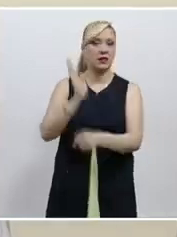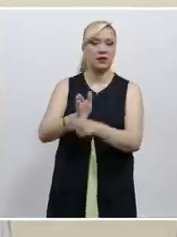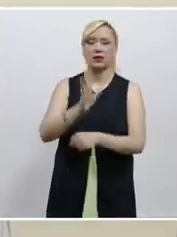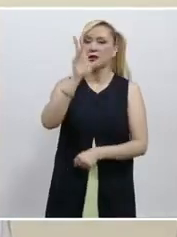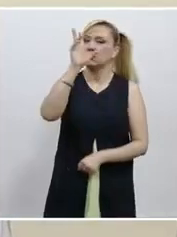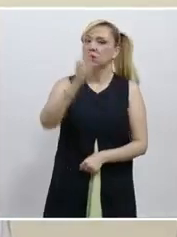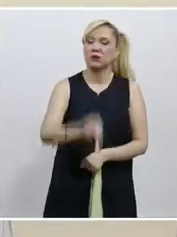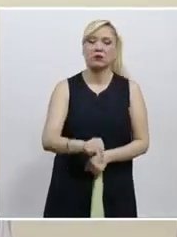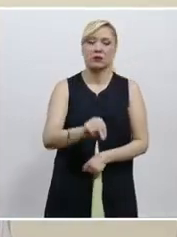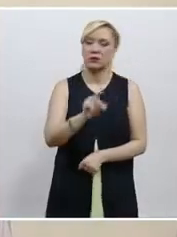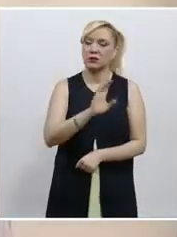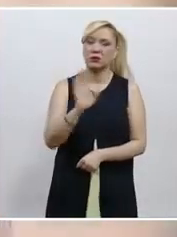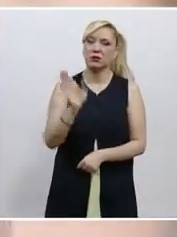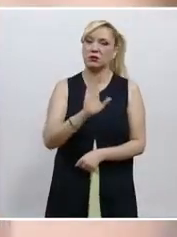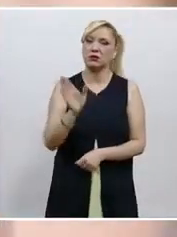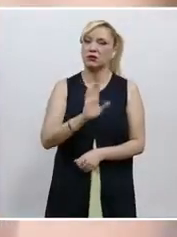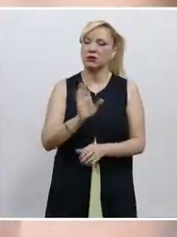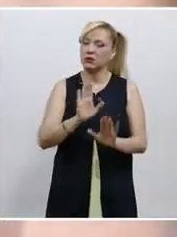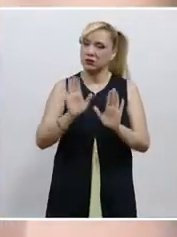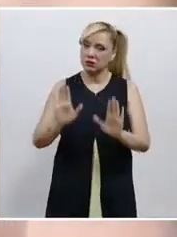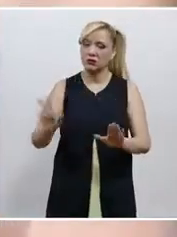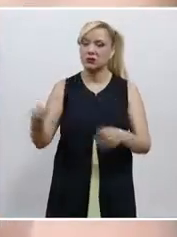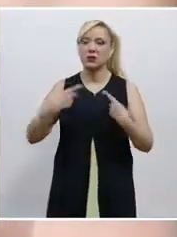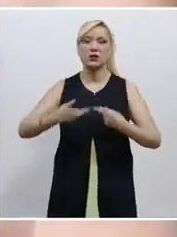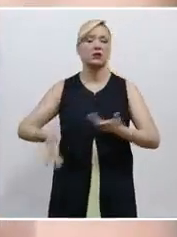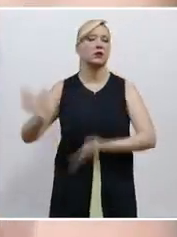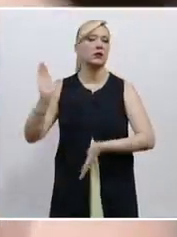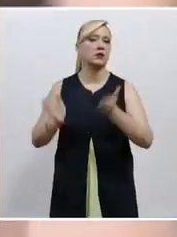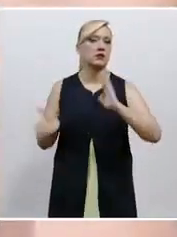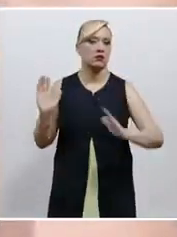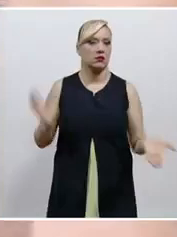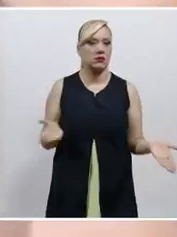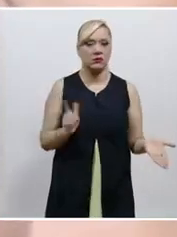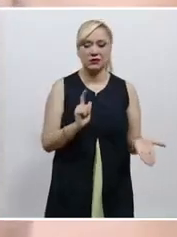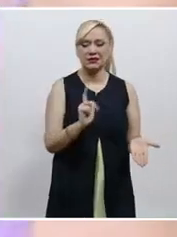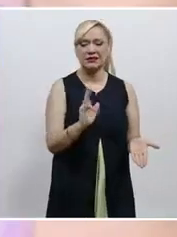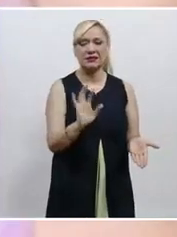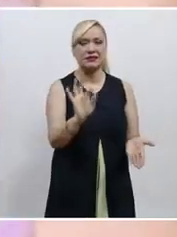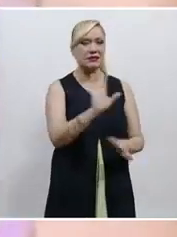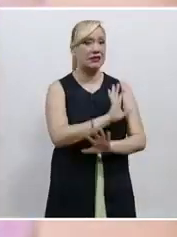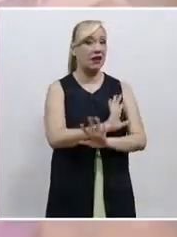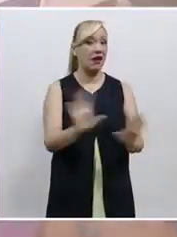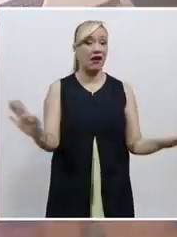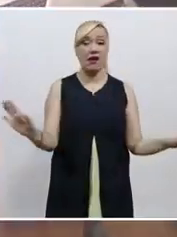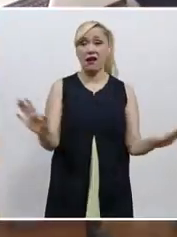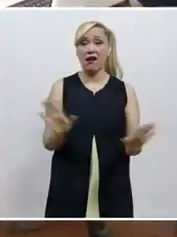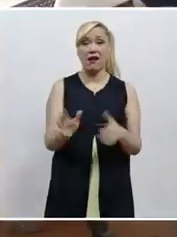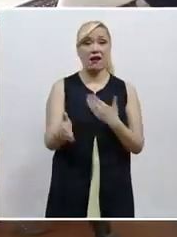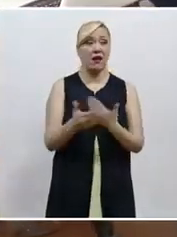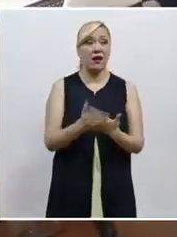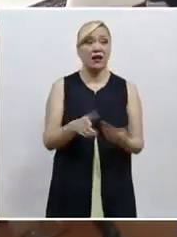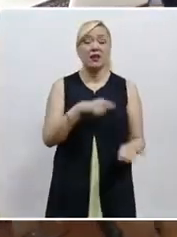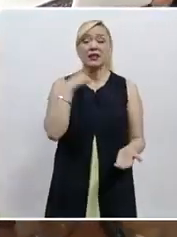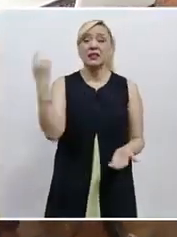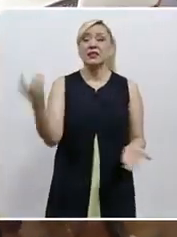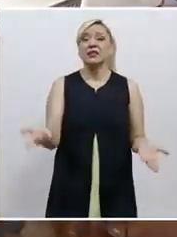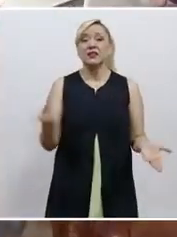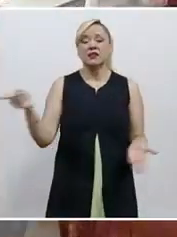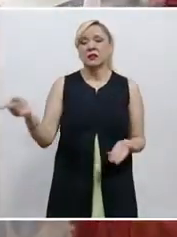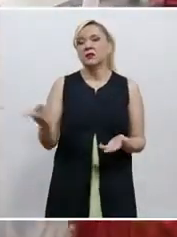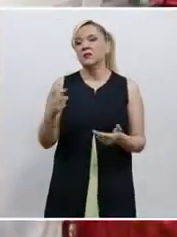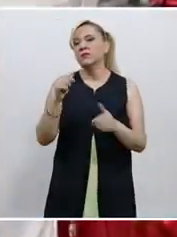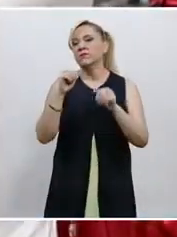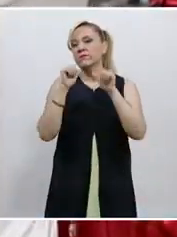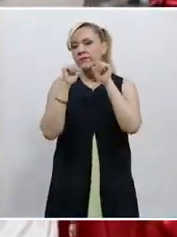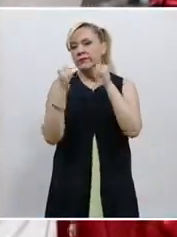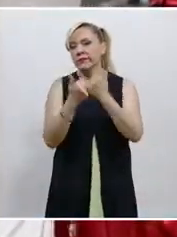que se piensa aplicar a los contratos. A unos días de que vence el plazo para el cumplimiento de la reforma laboral, integrantes de la ANAD